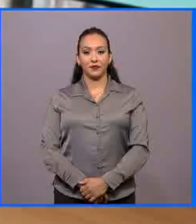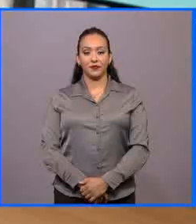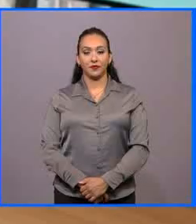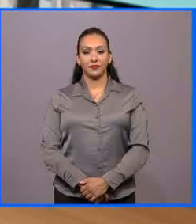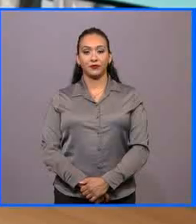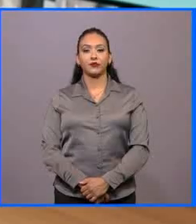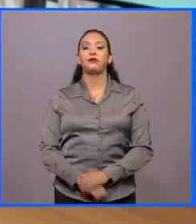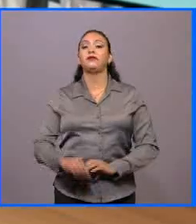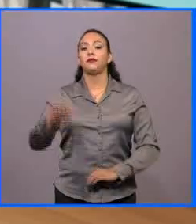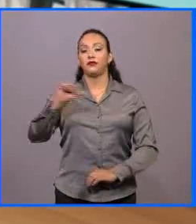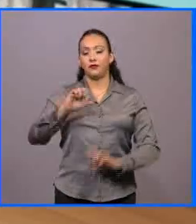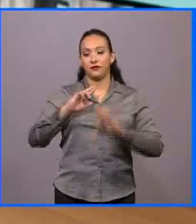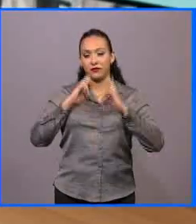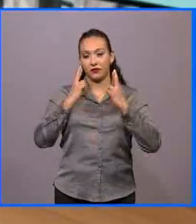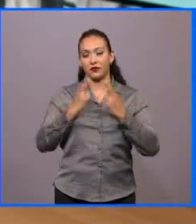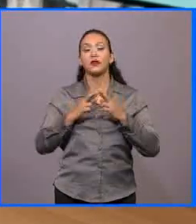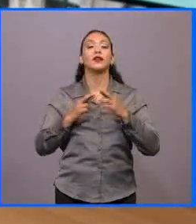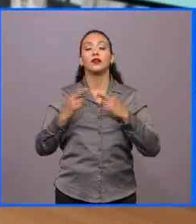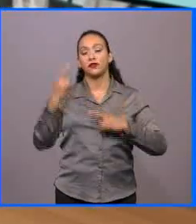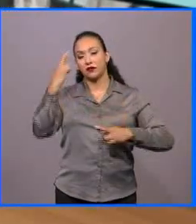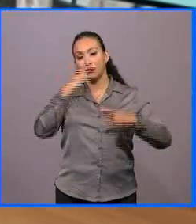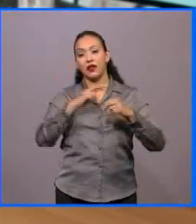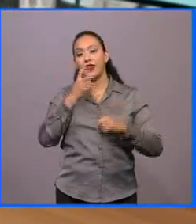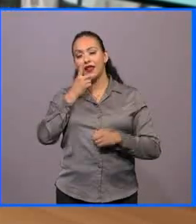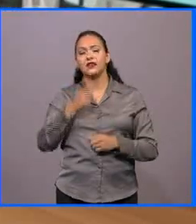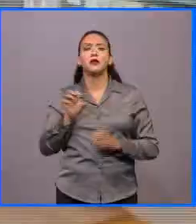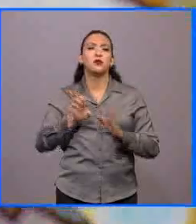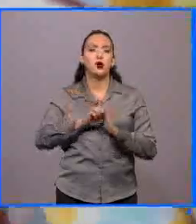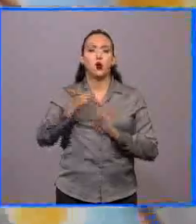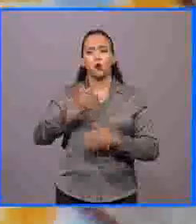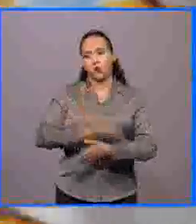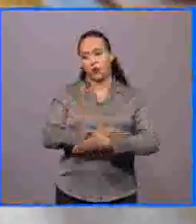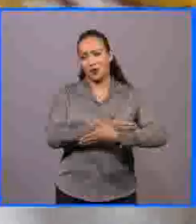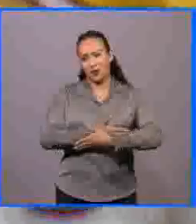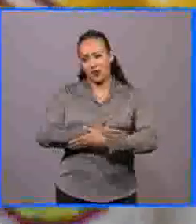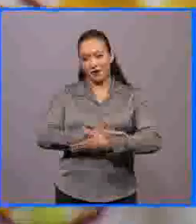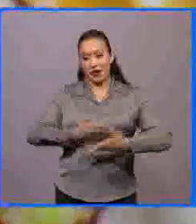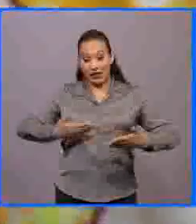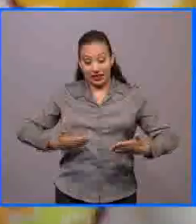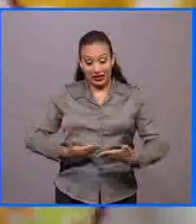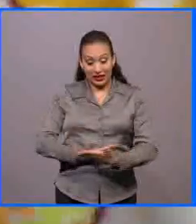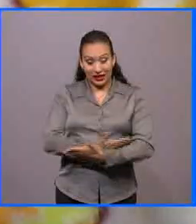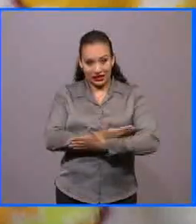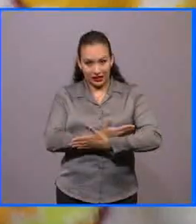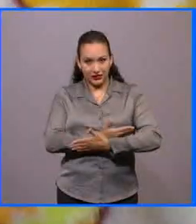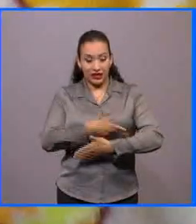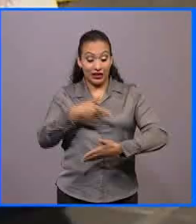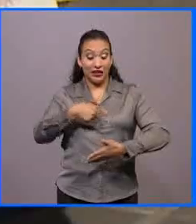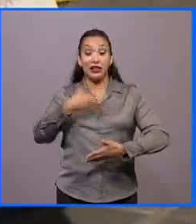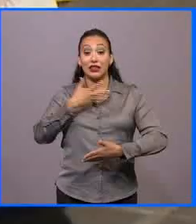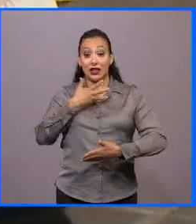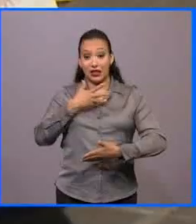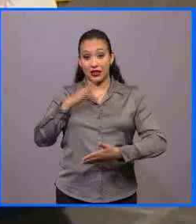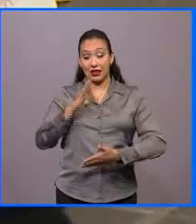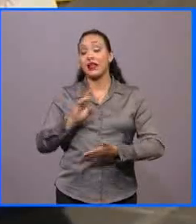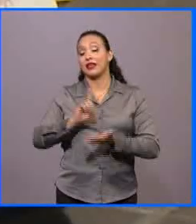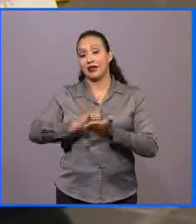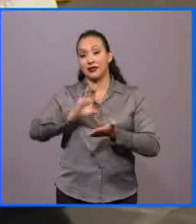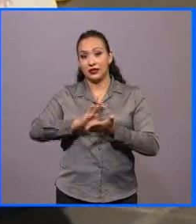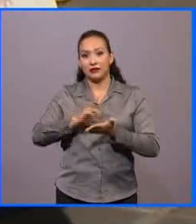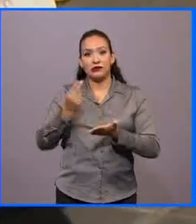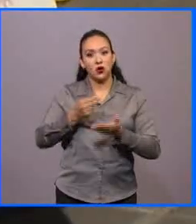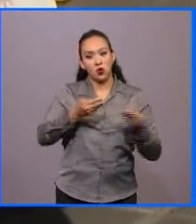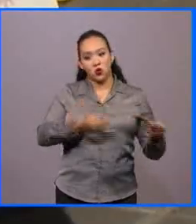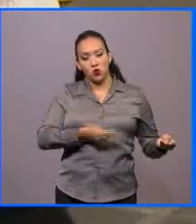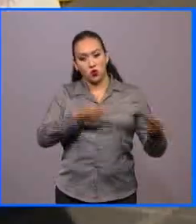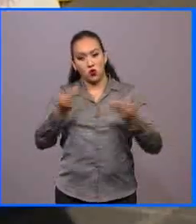El Pleno de la Corte declaró válido que si un recién nacido presenta alguna discapacidad o requiera atención médica hospitalaria, se